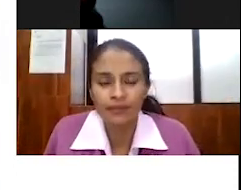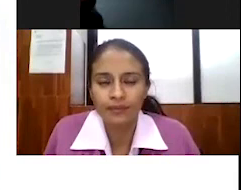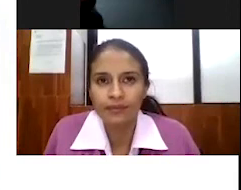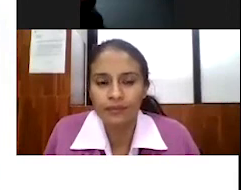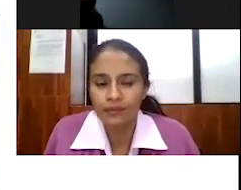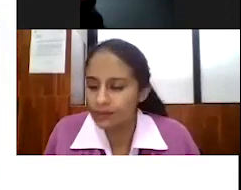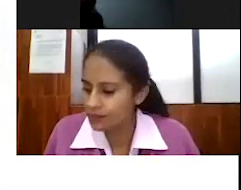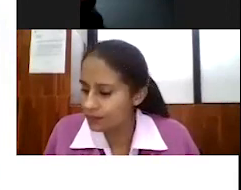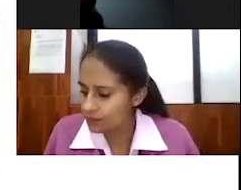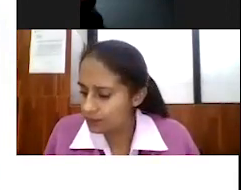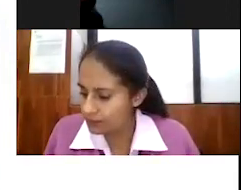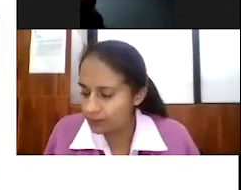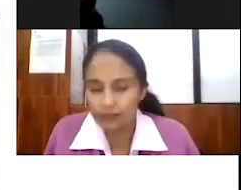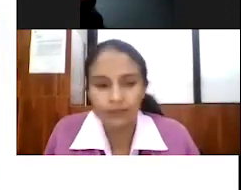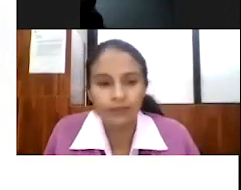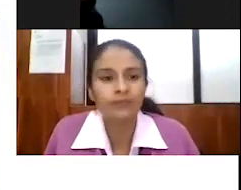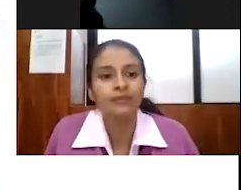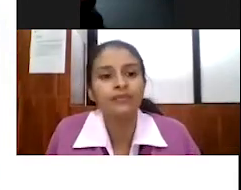¿De acuerdo?